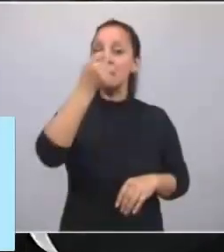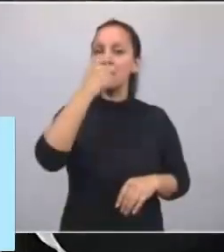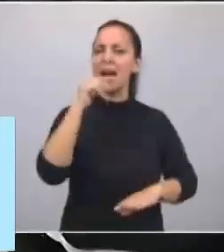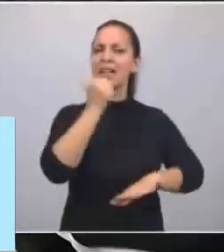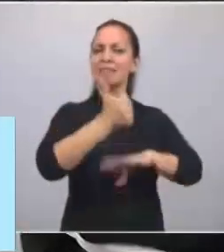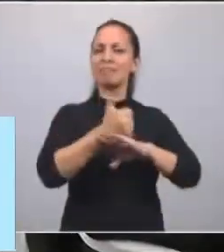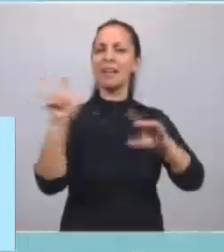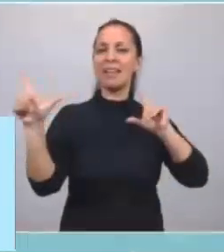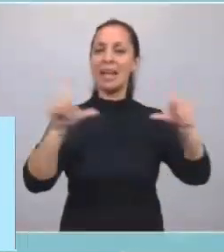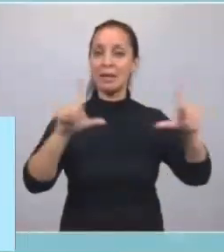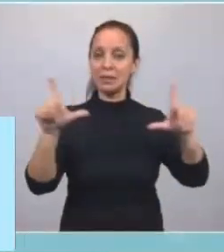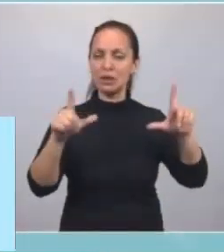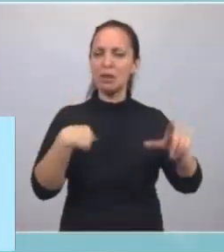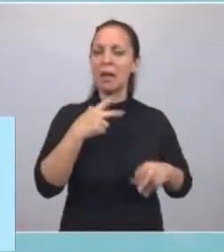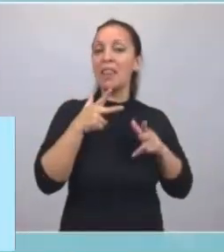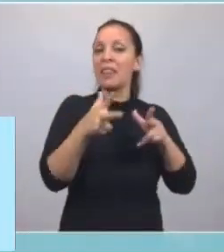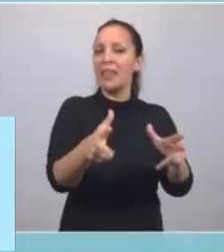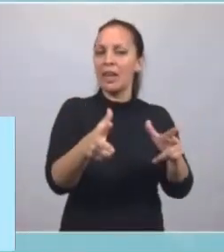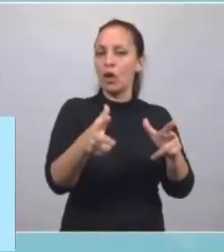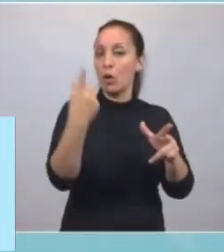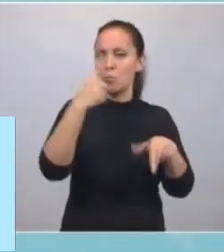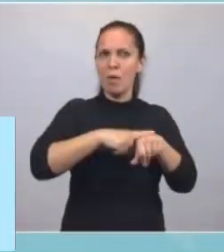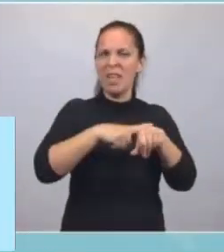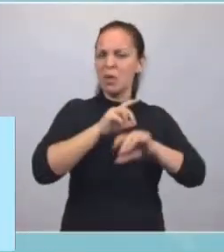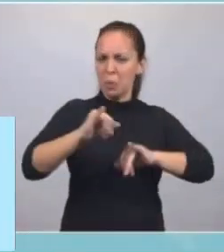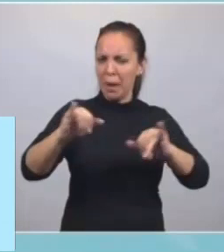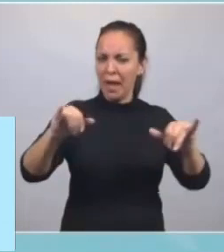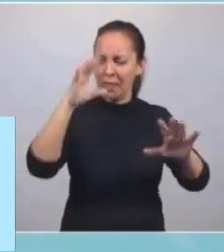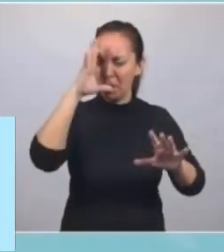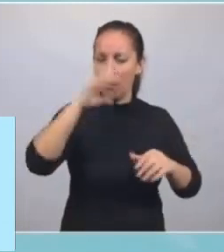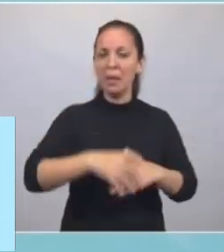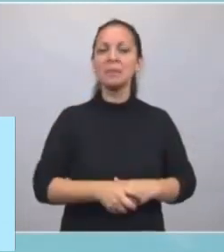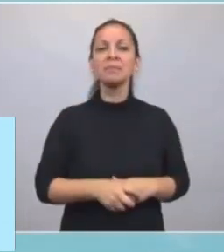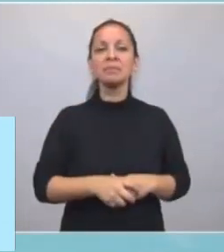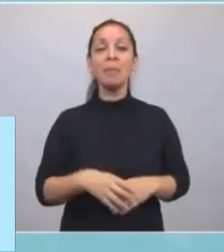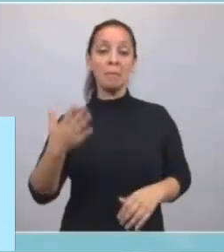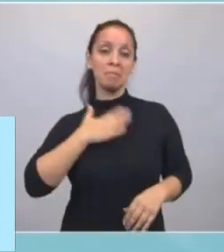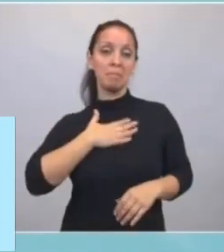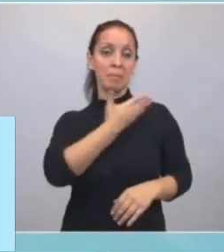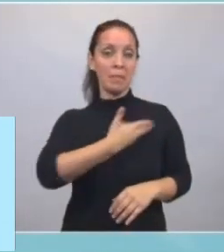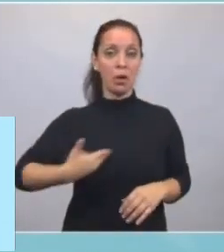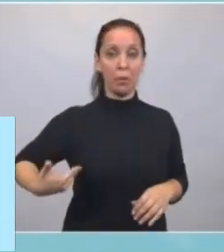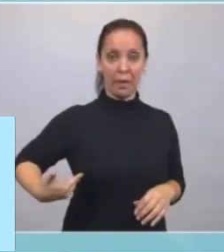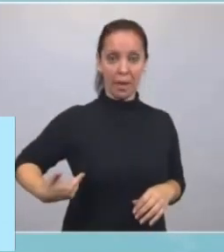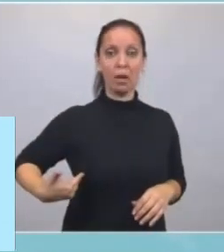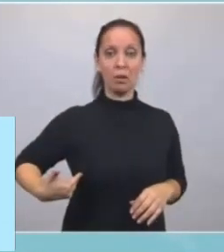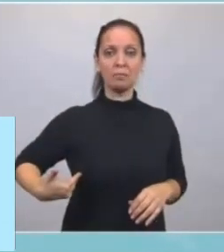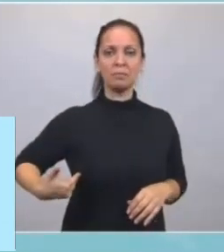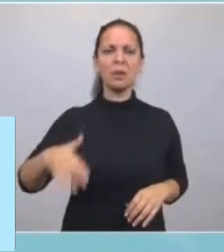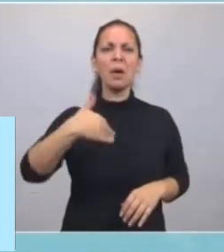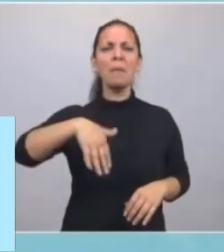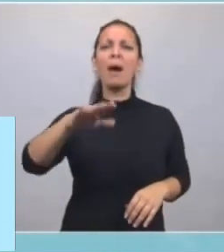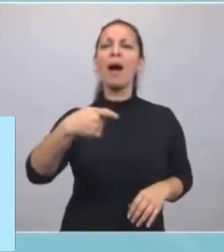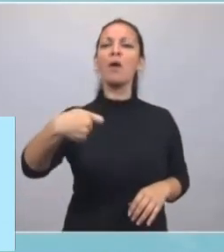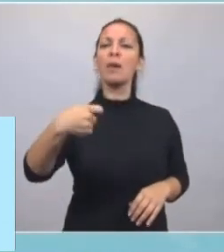televisión decía en un comercial decía en mi gobierno vamos a subir la